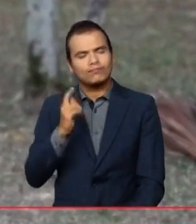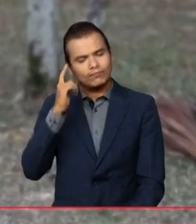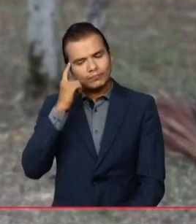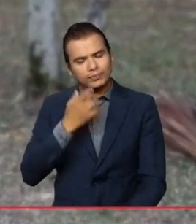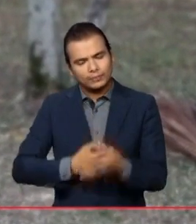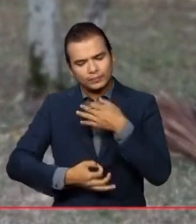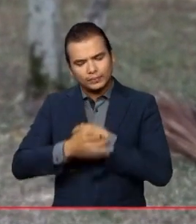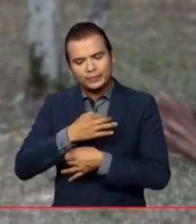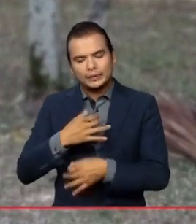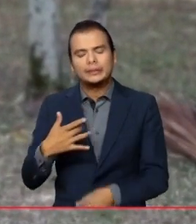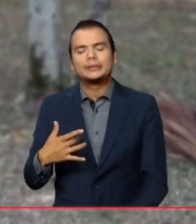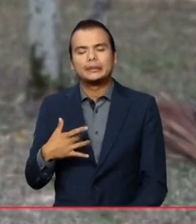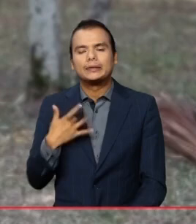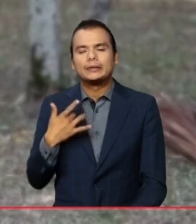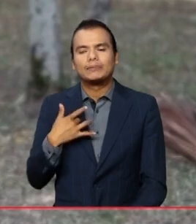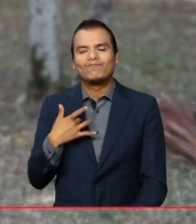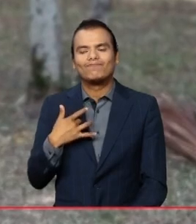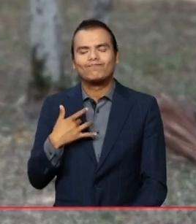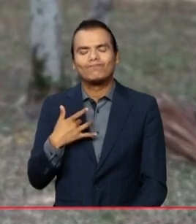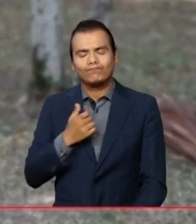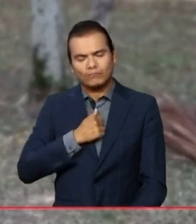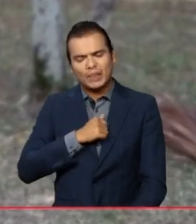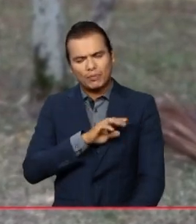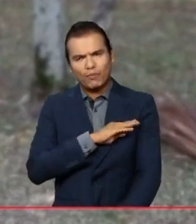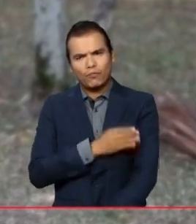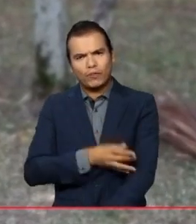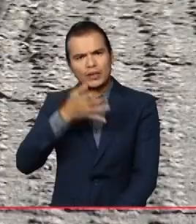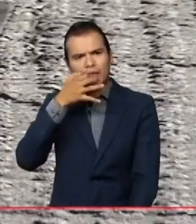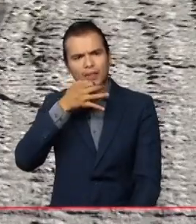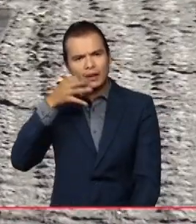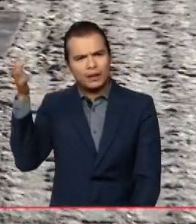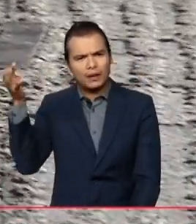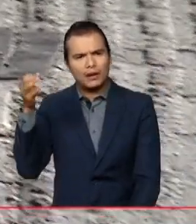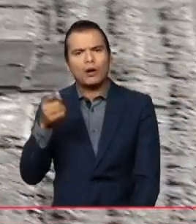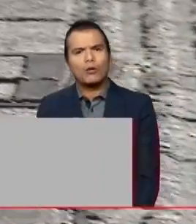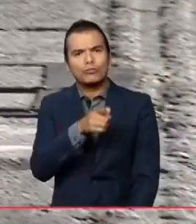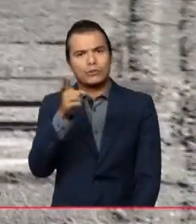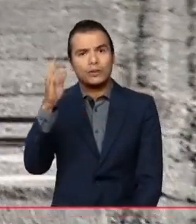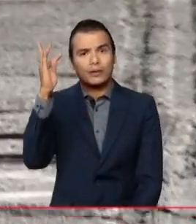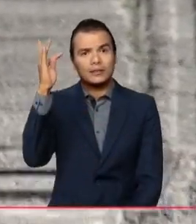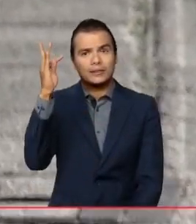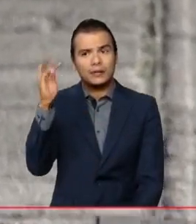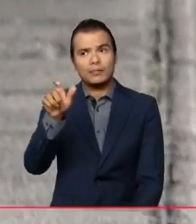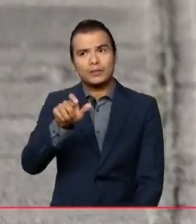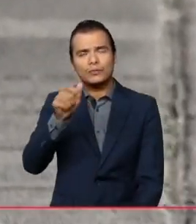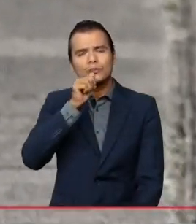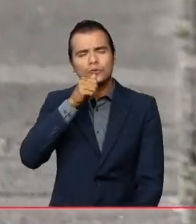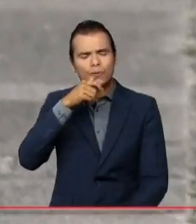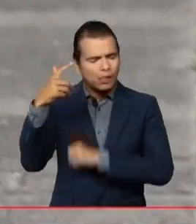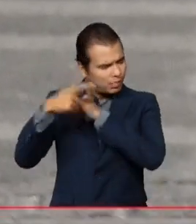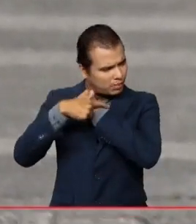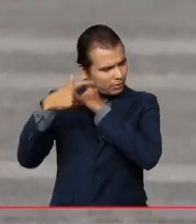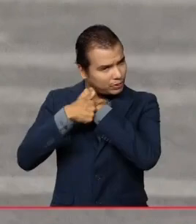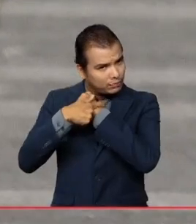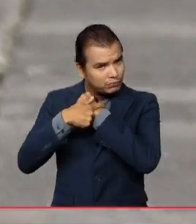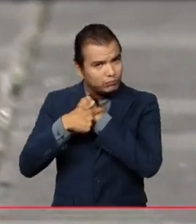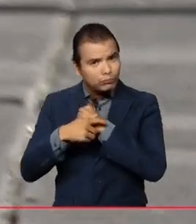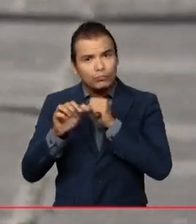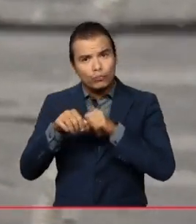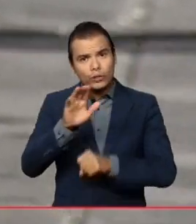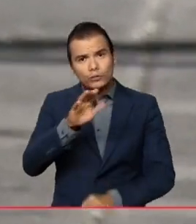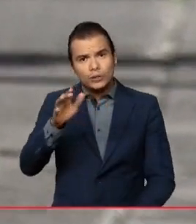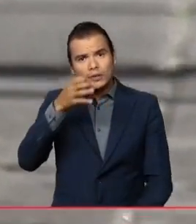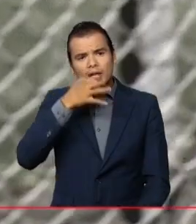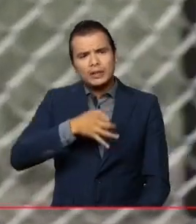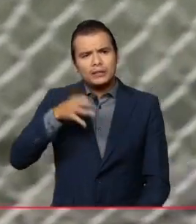posición y podamos denunciar cualquier vecino cualquier familiar que esté pasando por este tipo de situaciones pueden hacerla